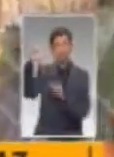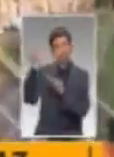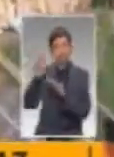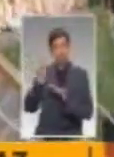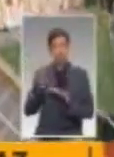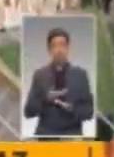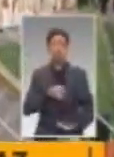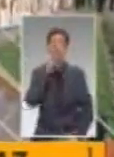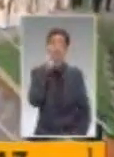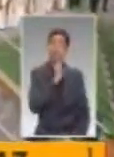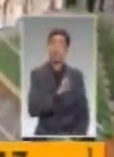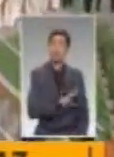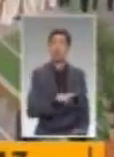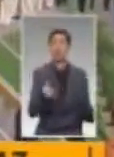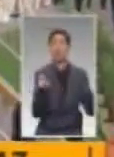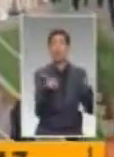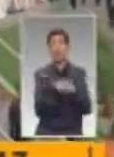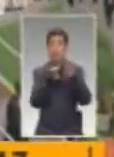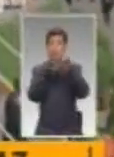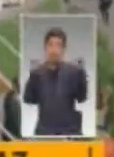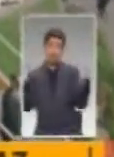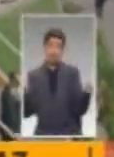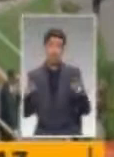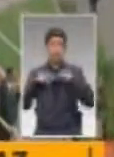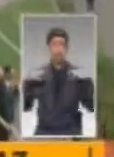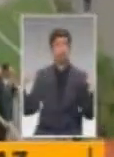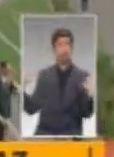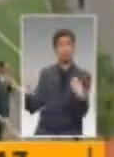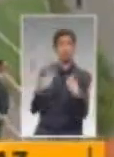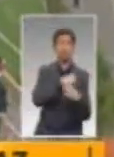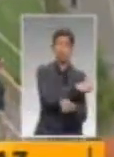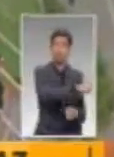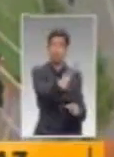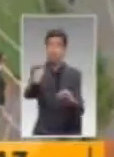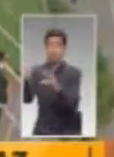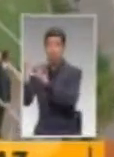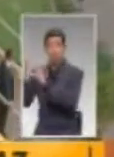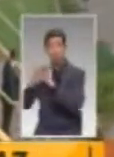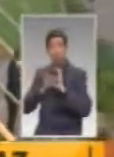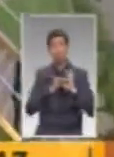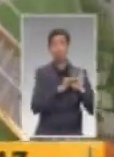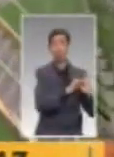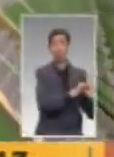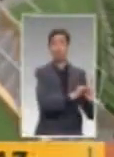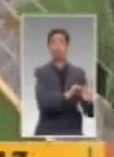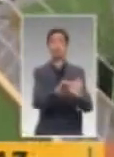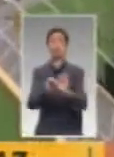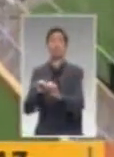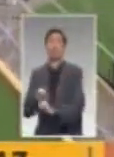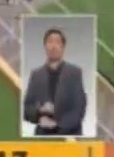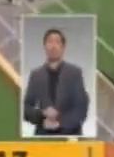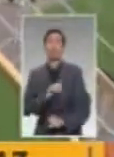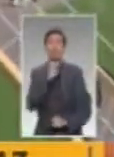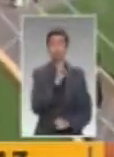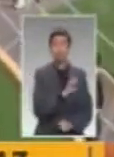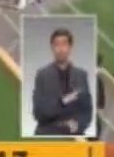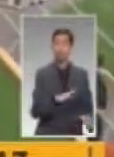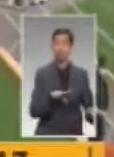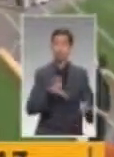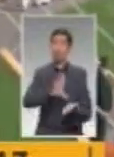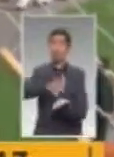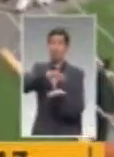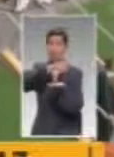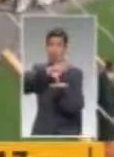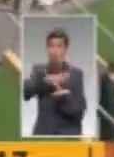personas que no van a ver la misa. Claro, que sí, no van a poder participar. ¿Tenía algún horario programado la entrada? Al comienzo ya de esta misa por la paz y